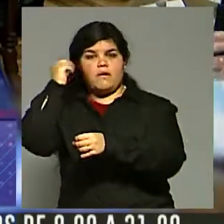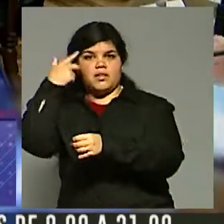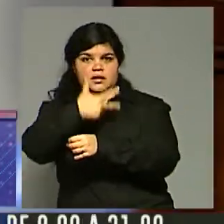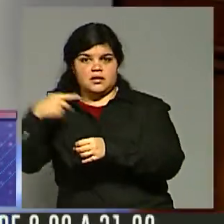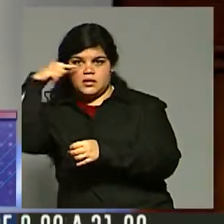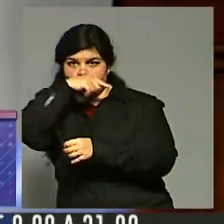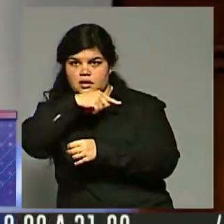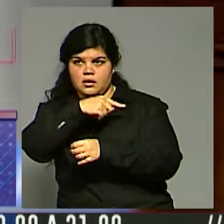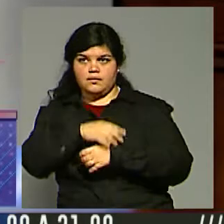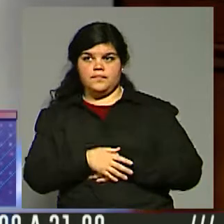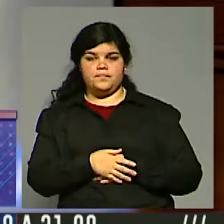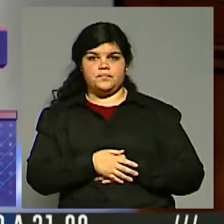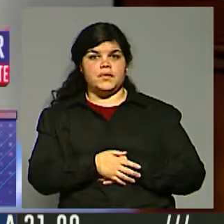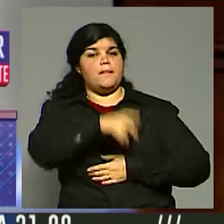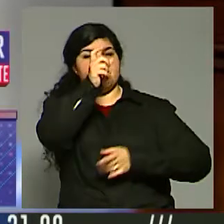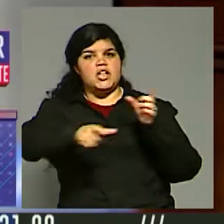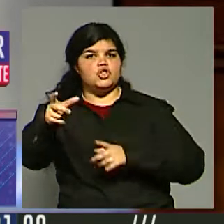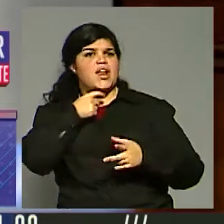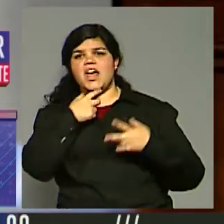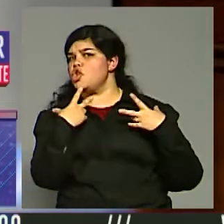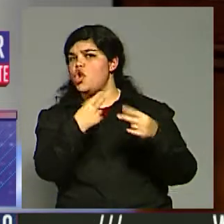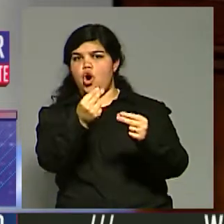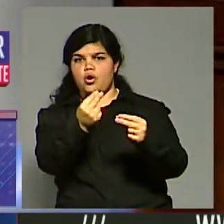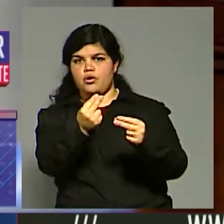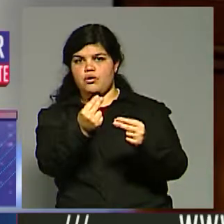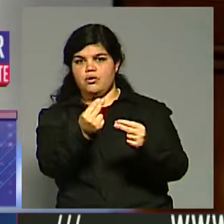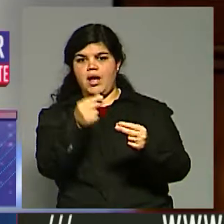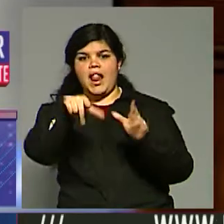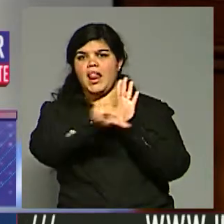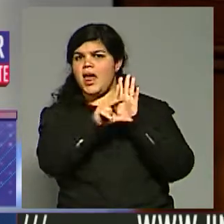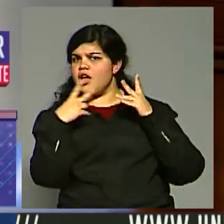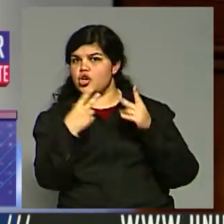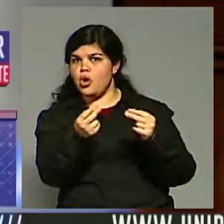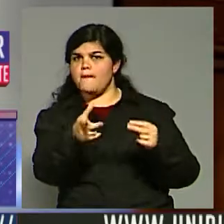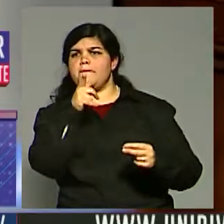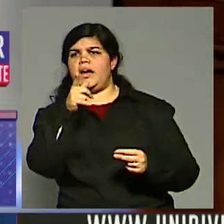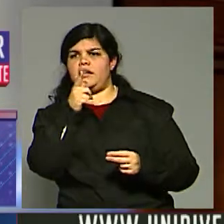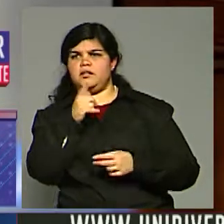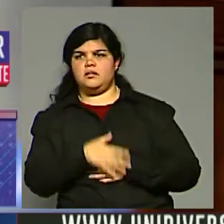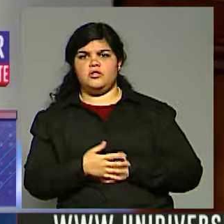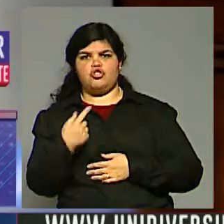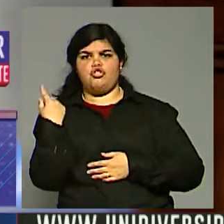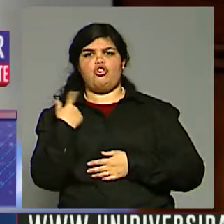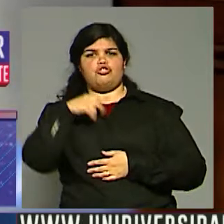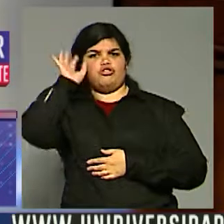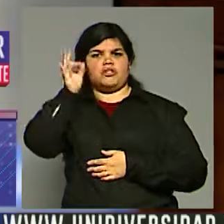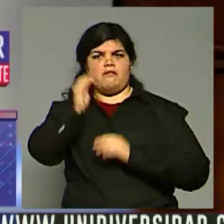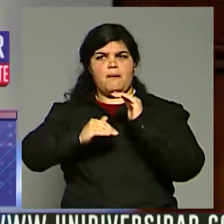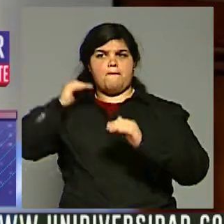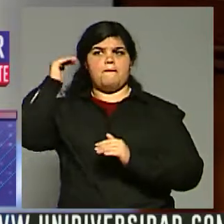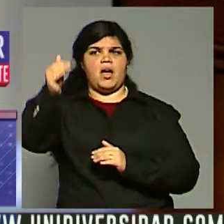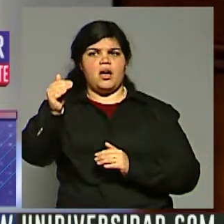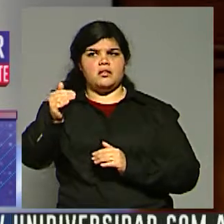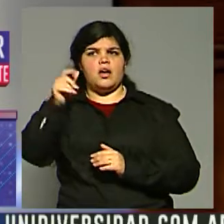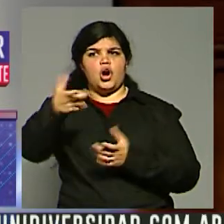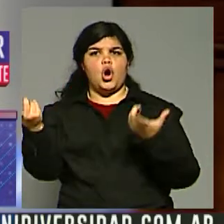1937. Quienes se niegan a la aprobación de esta ley parecen decir, nosotros sabemos más que el Comité de los Derechos del